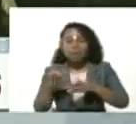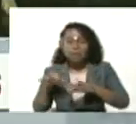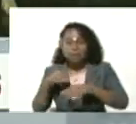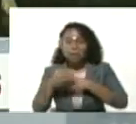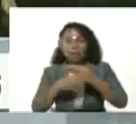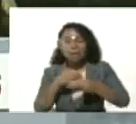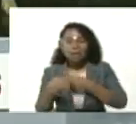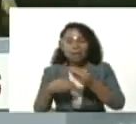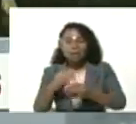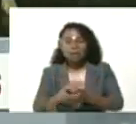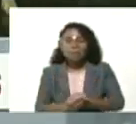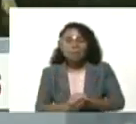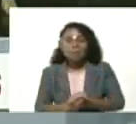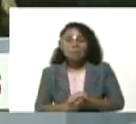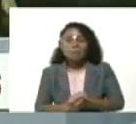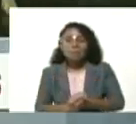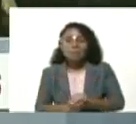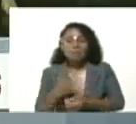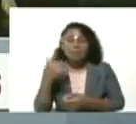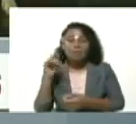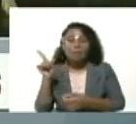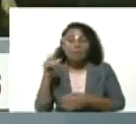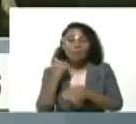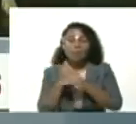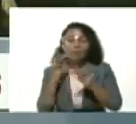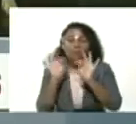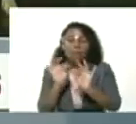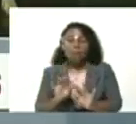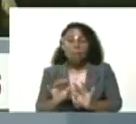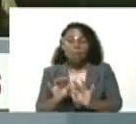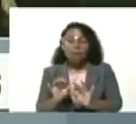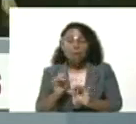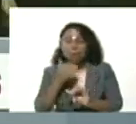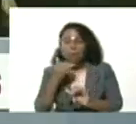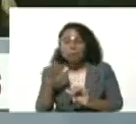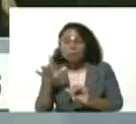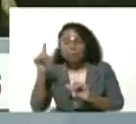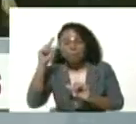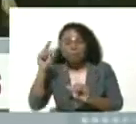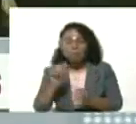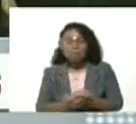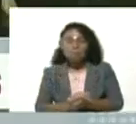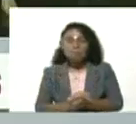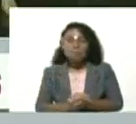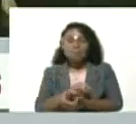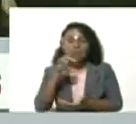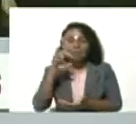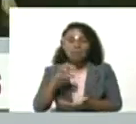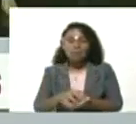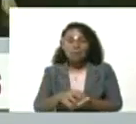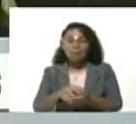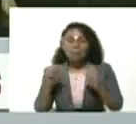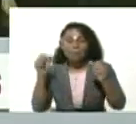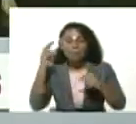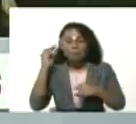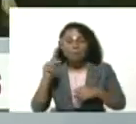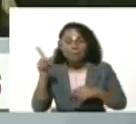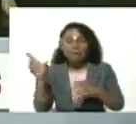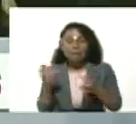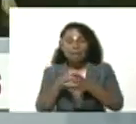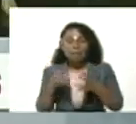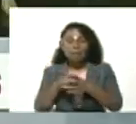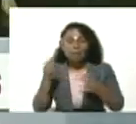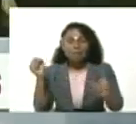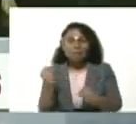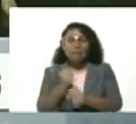Caroní y Cifontes. Se prevé igual tendencia en los siguientes días. Estado Bolívar, ya está el equipo de